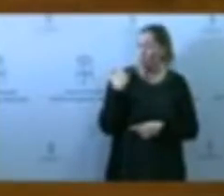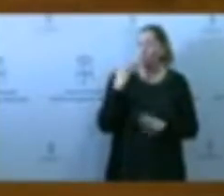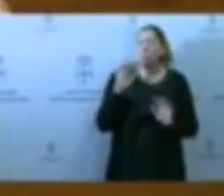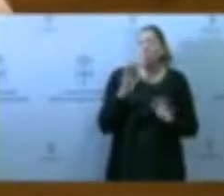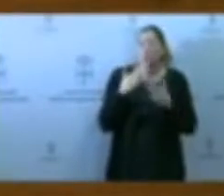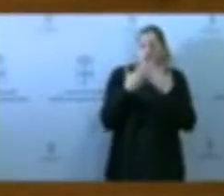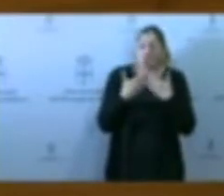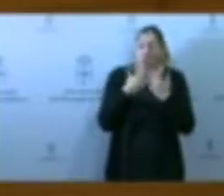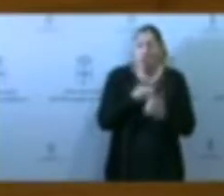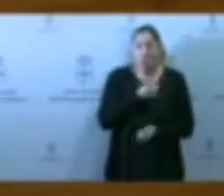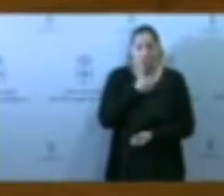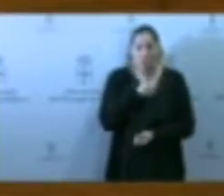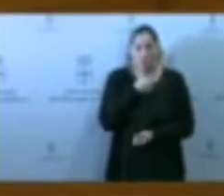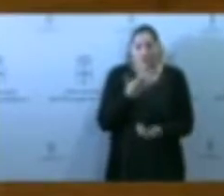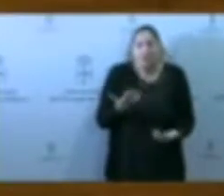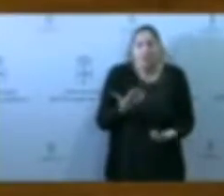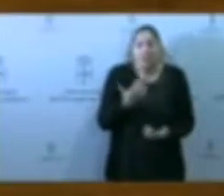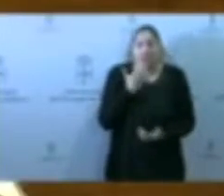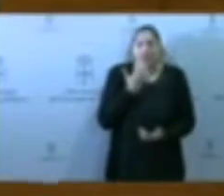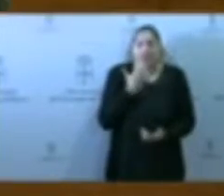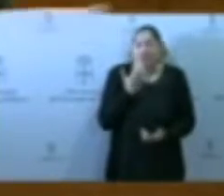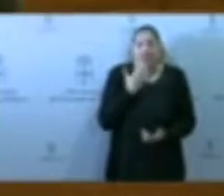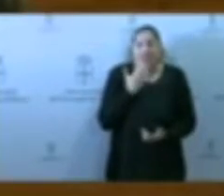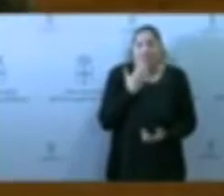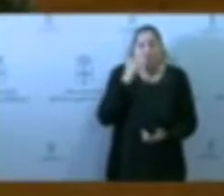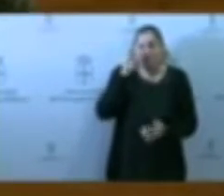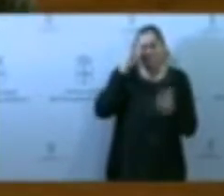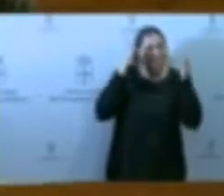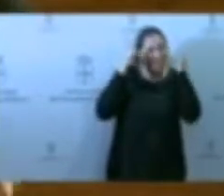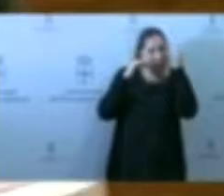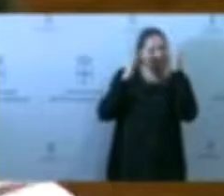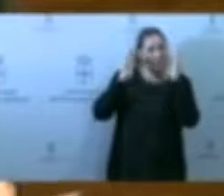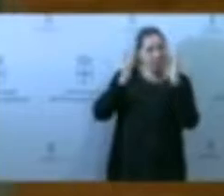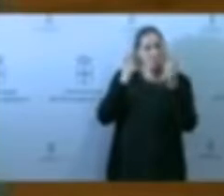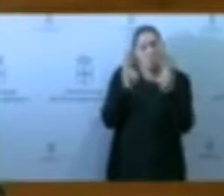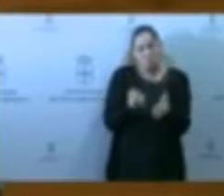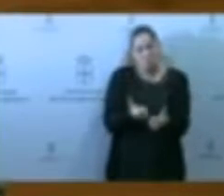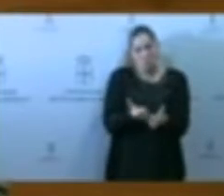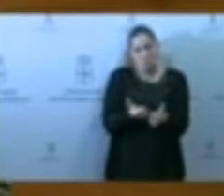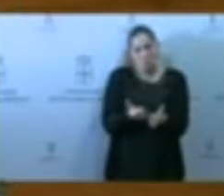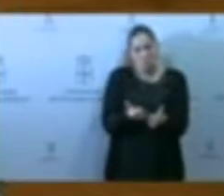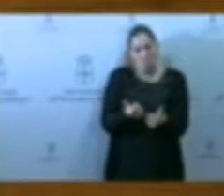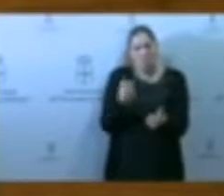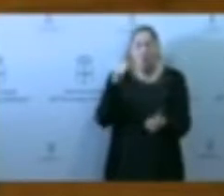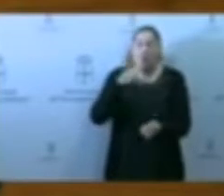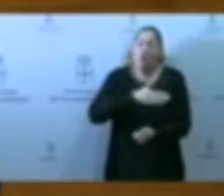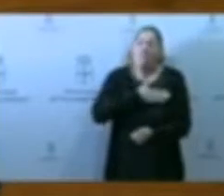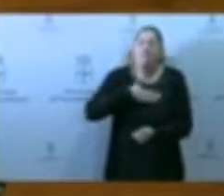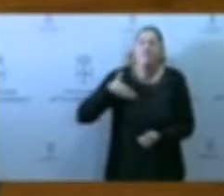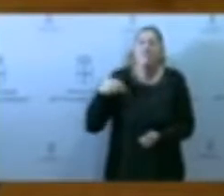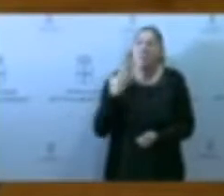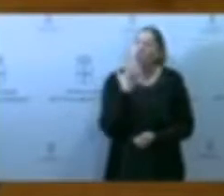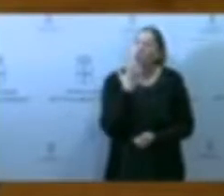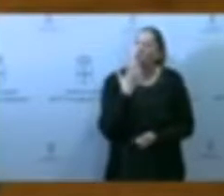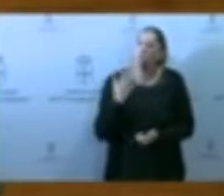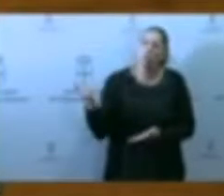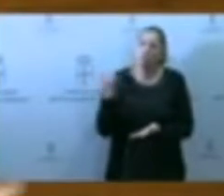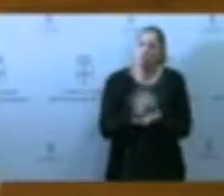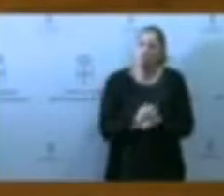había estudiado, los ejemplos no prestó mucha atención. Pero yo hoy quiero detenerme en esos ejemplos,